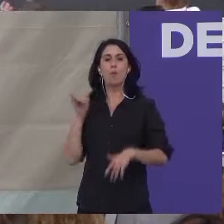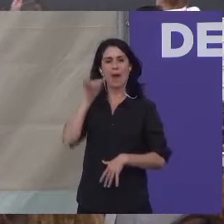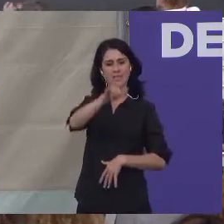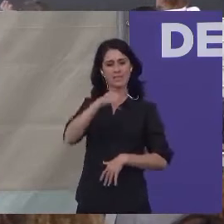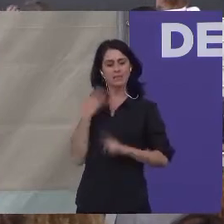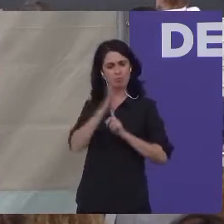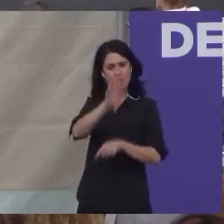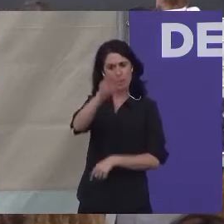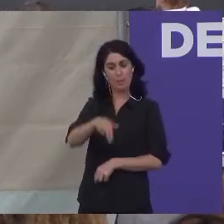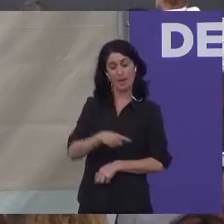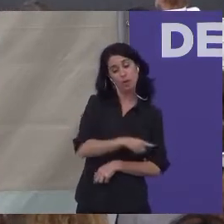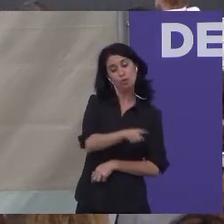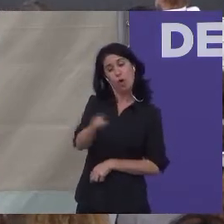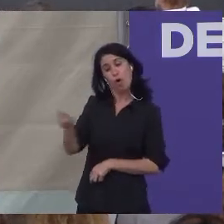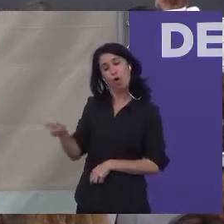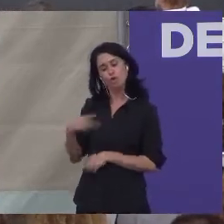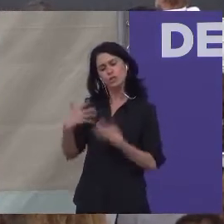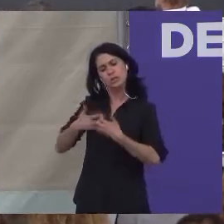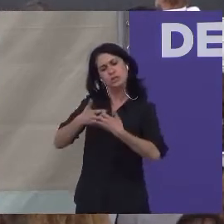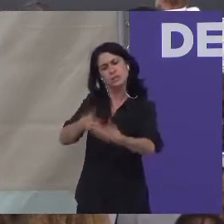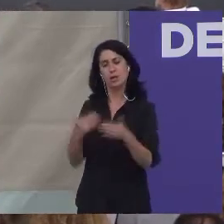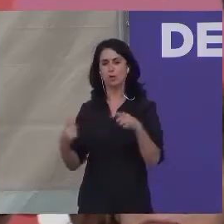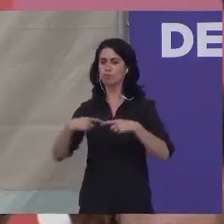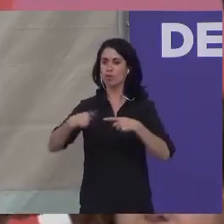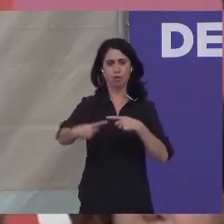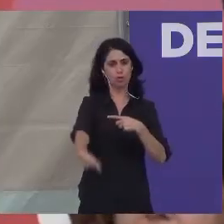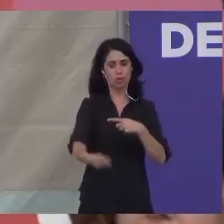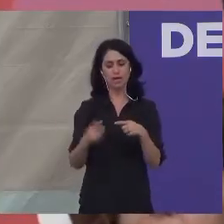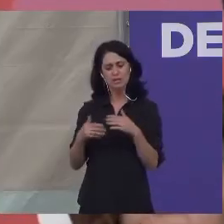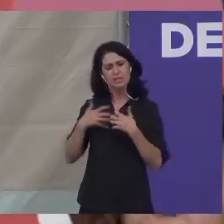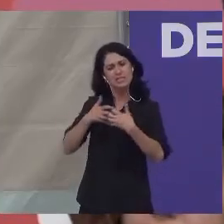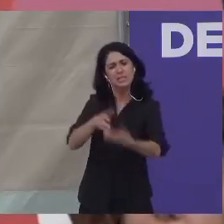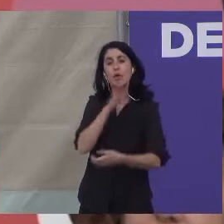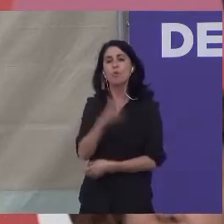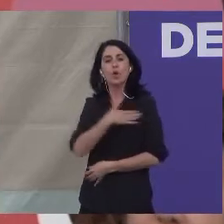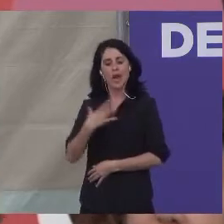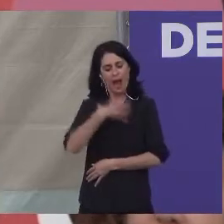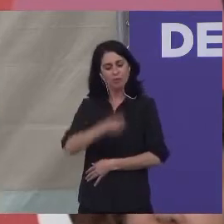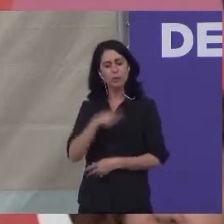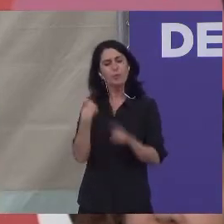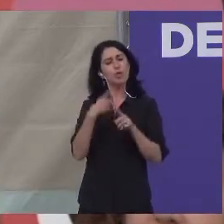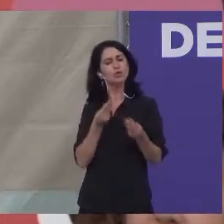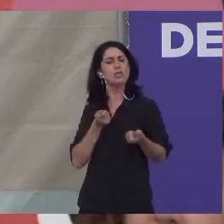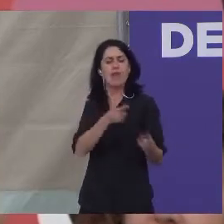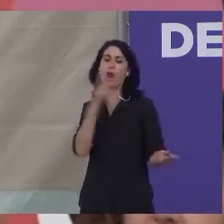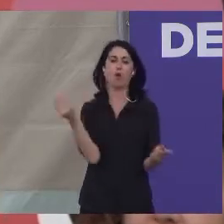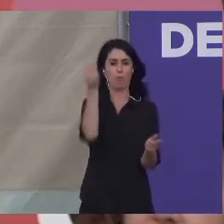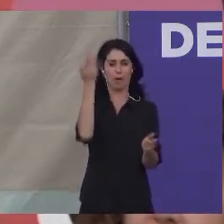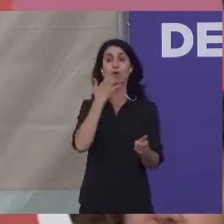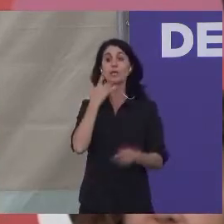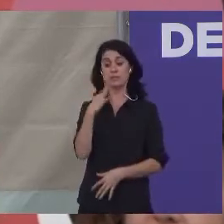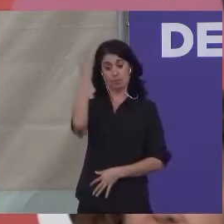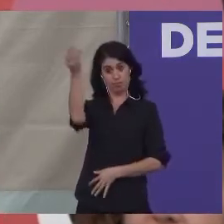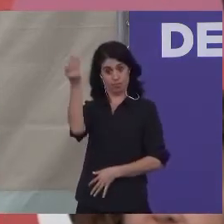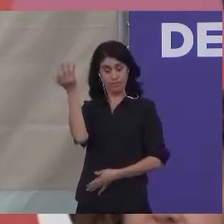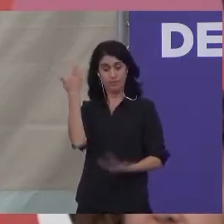Todos ellos también luchan cada día y luchan para que todos podamos tener lo mejor en nuestro municipio, igual que lucharemos si me elegís, si me